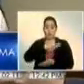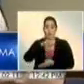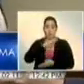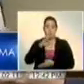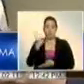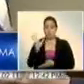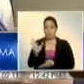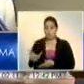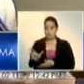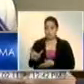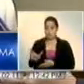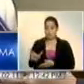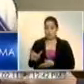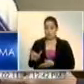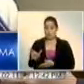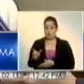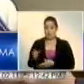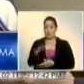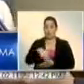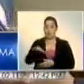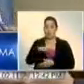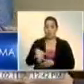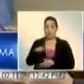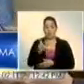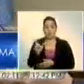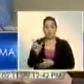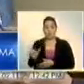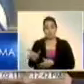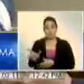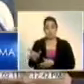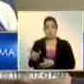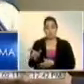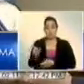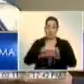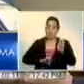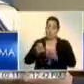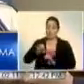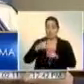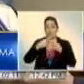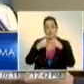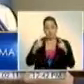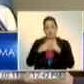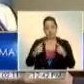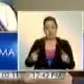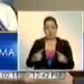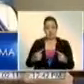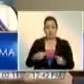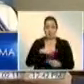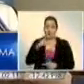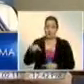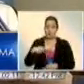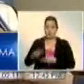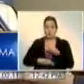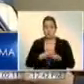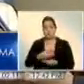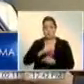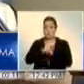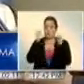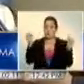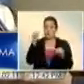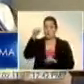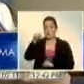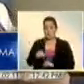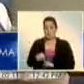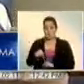PSUV. La evaluación de dónde saca el dinero el Partido Socialista Unificado es una evaluación distinta que nosotros hemos hecho en la mañana de hoy acá.